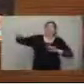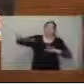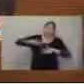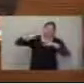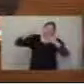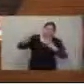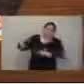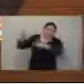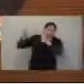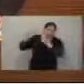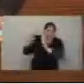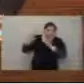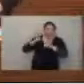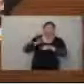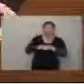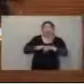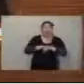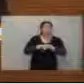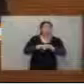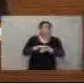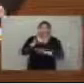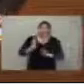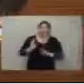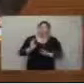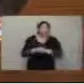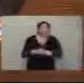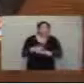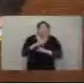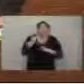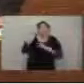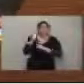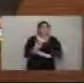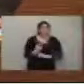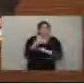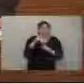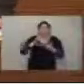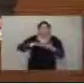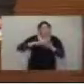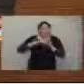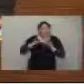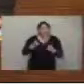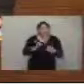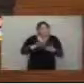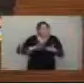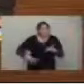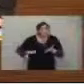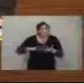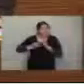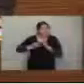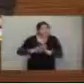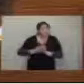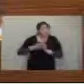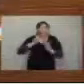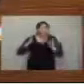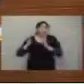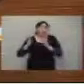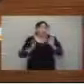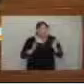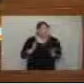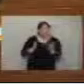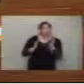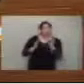que el Gobierno ha cumplido con su obligación al encontrarse con informes técnicos de esa época y, por supuesto, la consejera